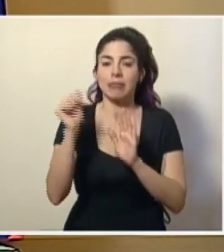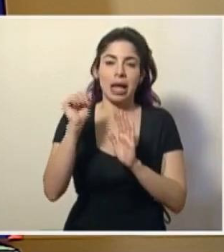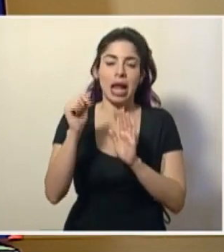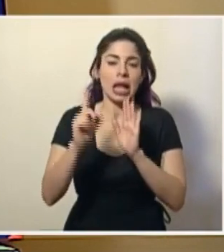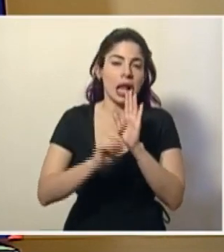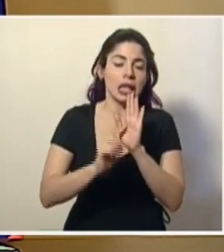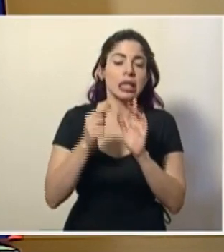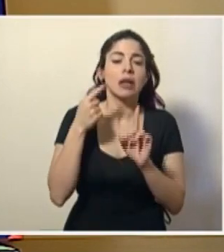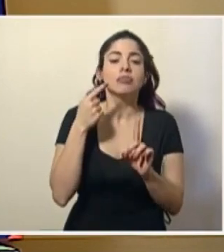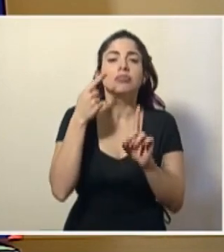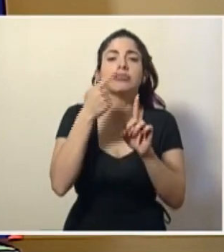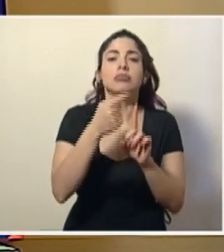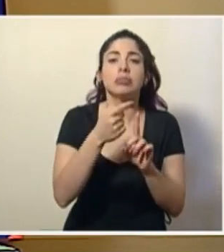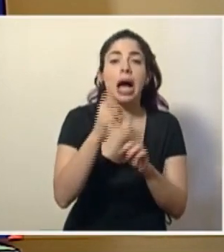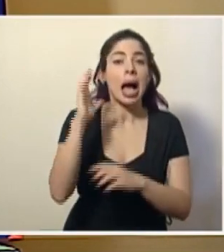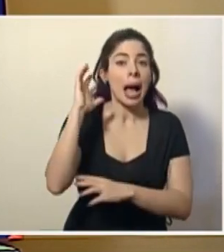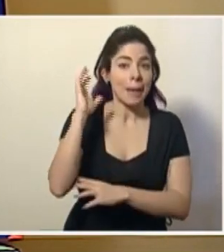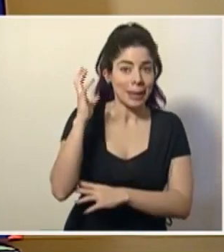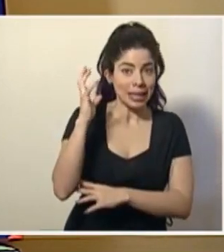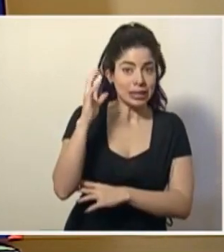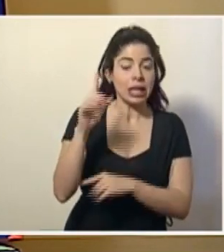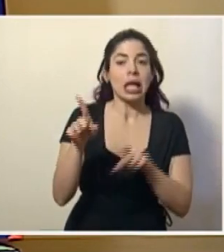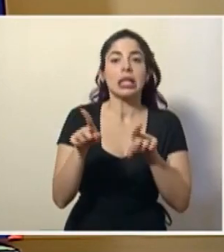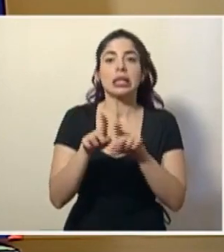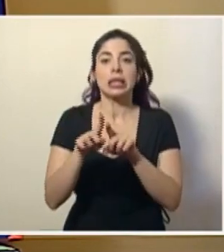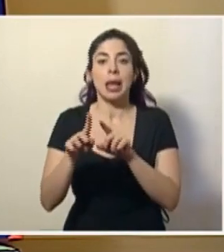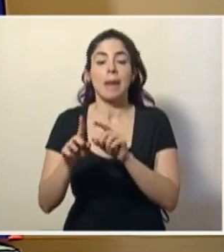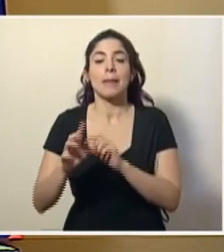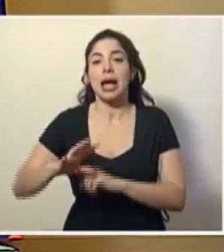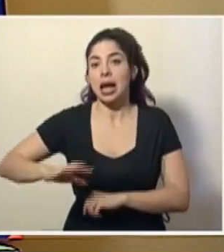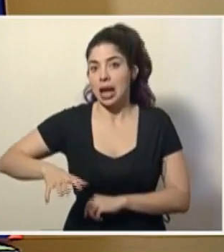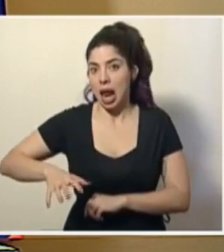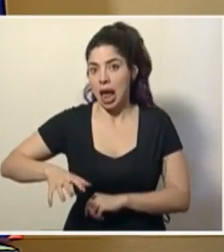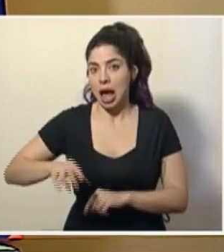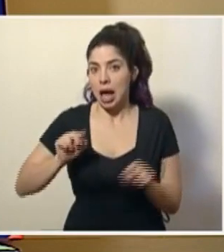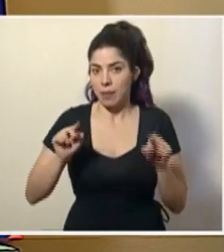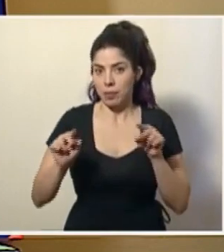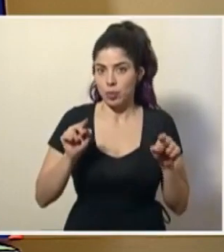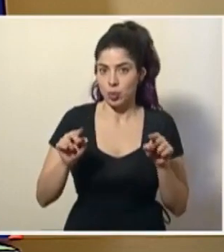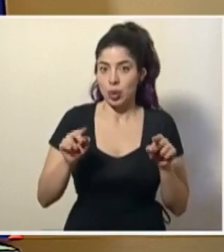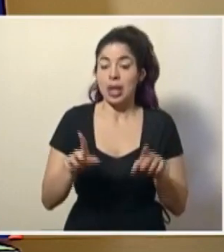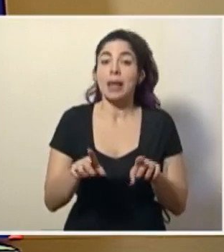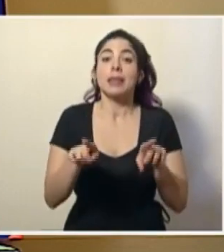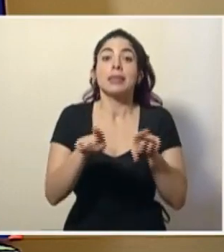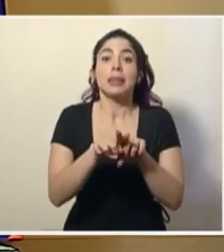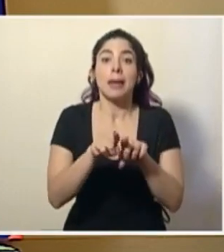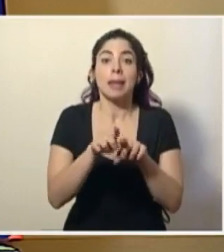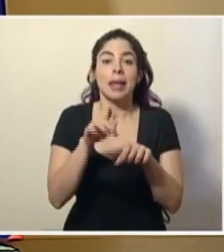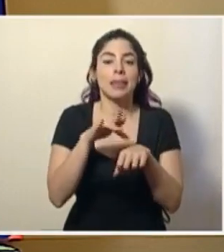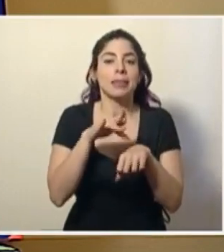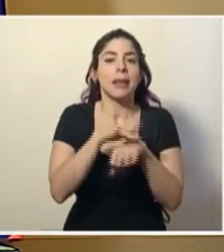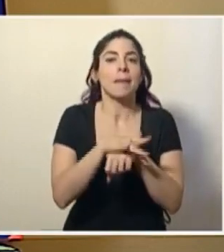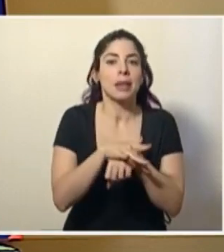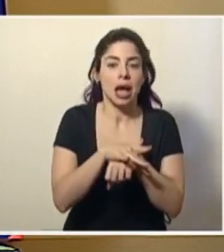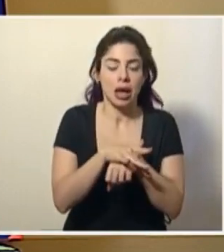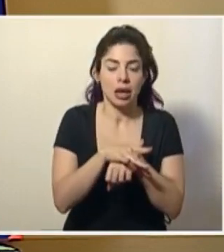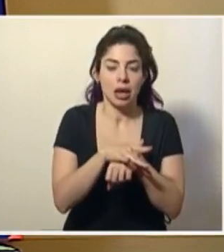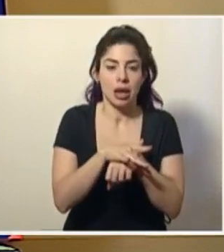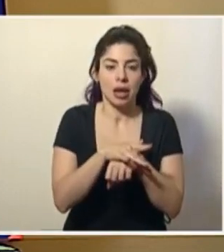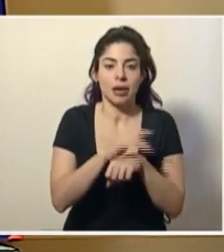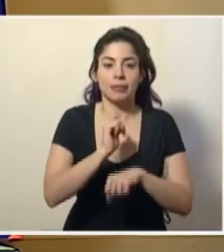para las alertas amarillas como la alerta naranja y también la alerta temprana que